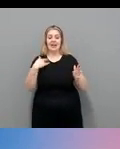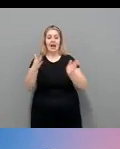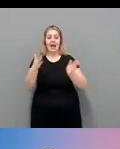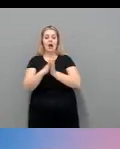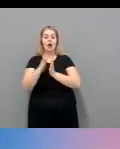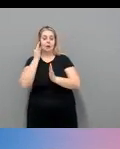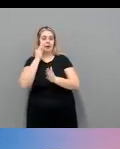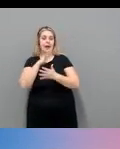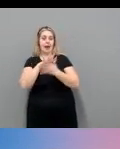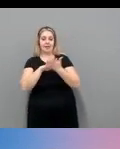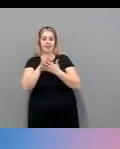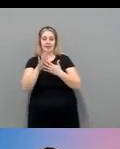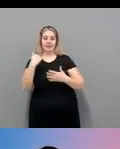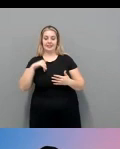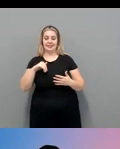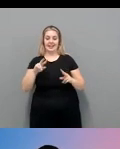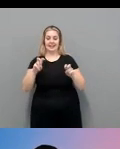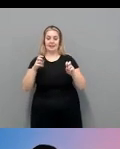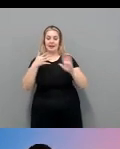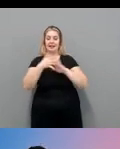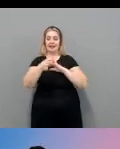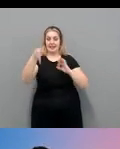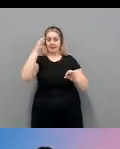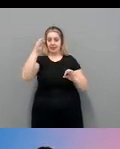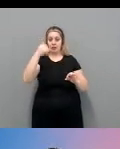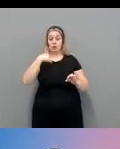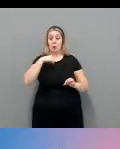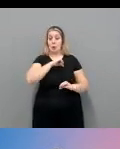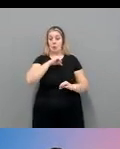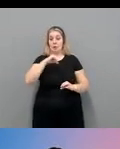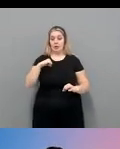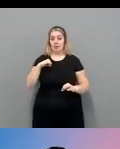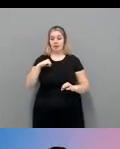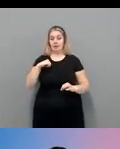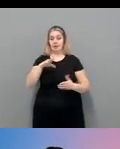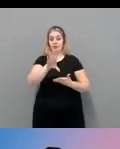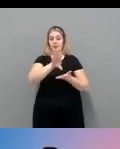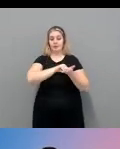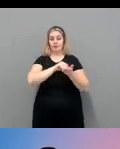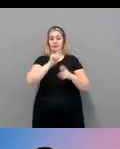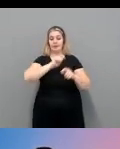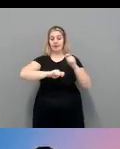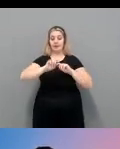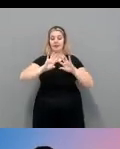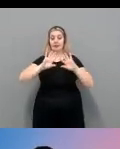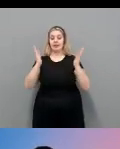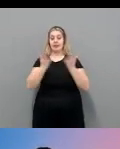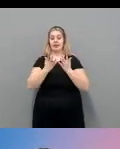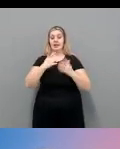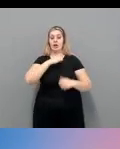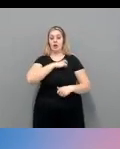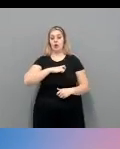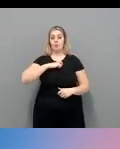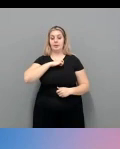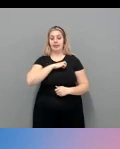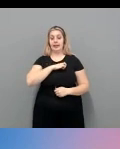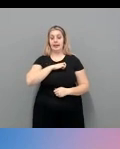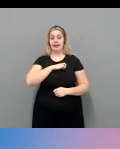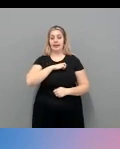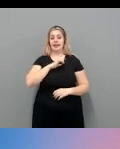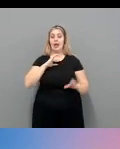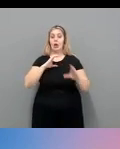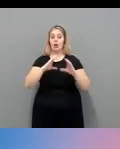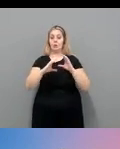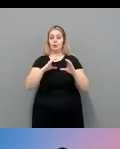ha dicho una descripción, yo personalmente me quedo con la de la Asociación Internacional del Comité de